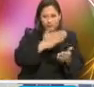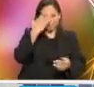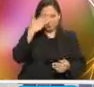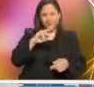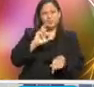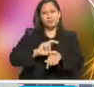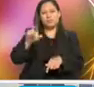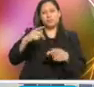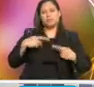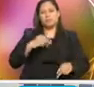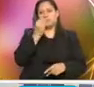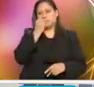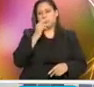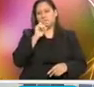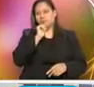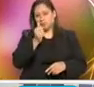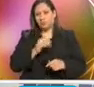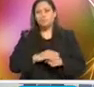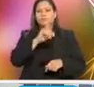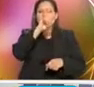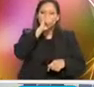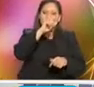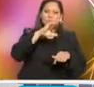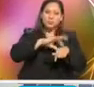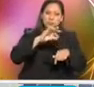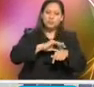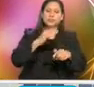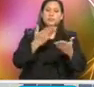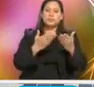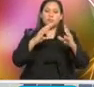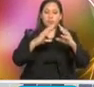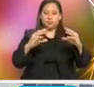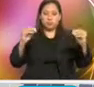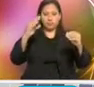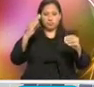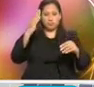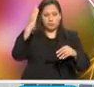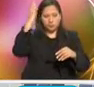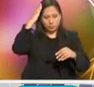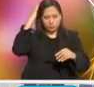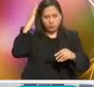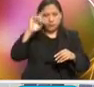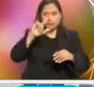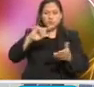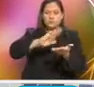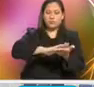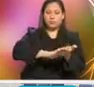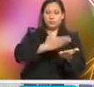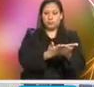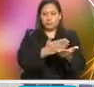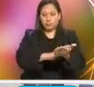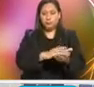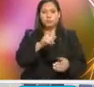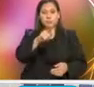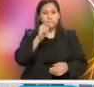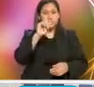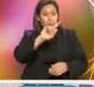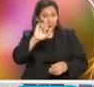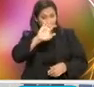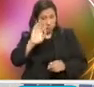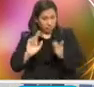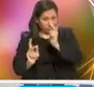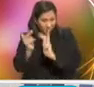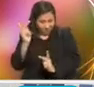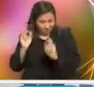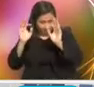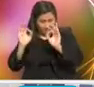para pasas el pollo, la carne, en este caso Sí. la calabaza, la pasamos por el huevo y después lo empanizamos. Muy bien. Si ustedes lo quieren hacer 100% vegano, lo que